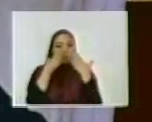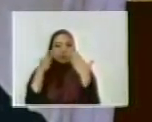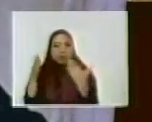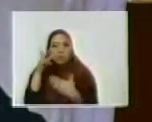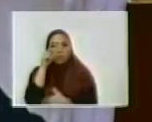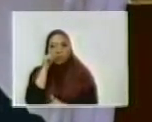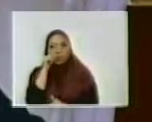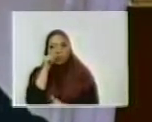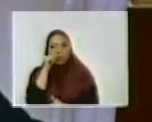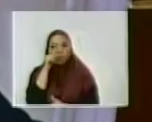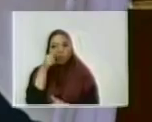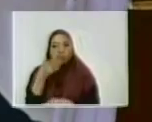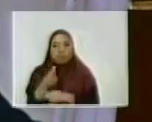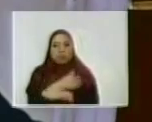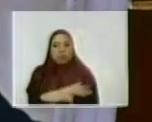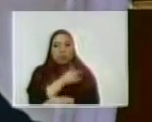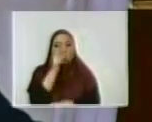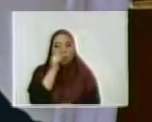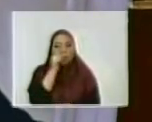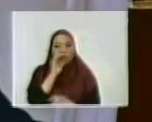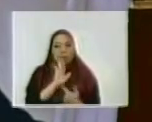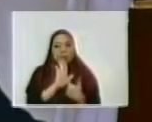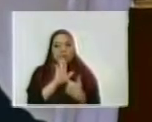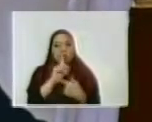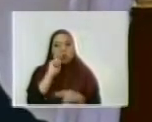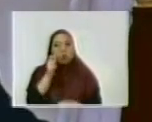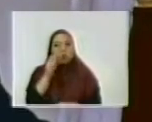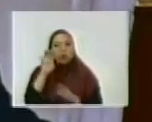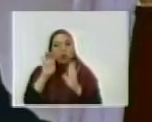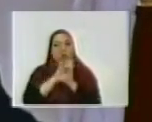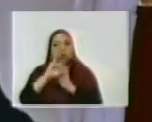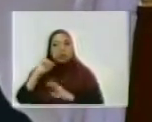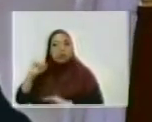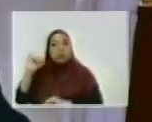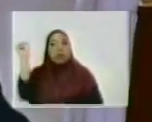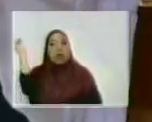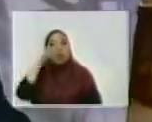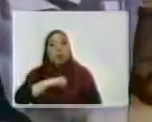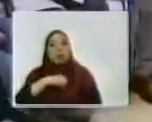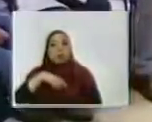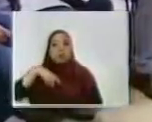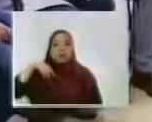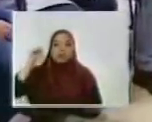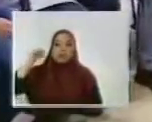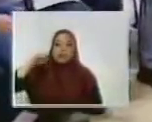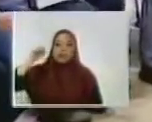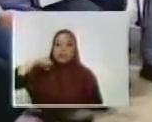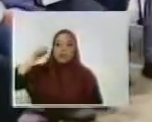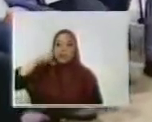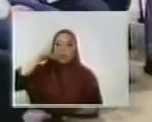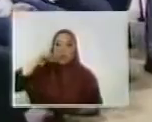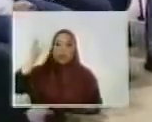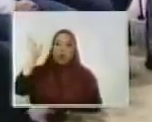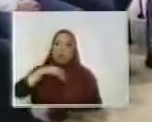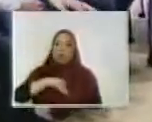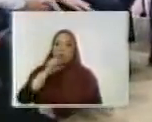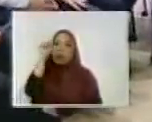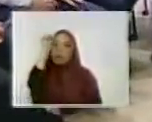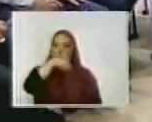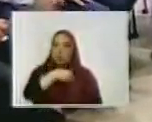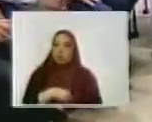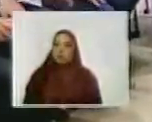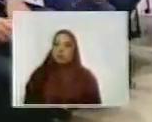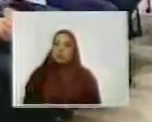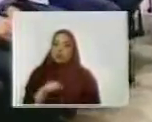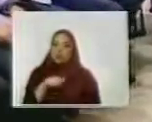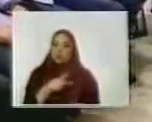Alfredo José Ruiz Angulo. Los constituyentes y las constituyentes que estén de acuerdo, hacerlo con la señal de costumbre. Aprobado. Él está